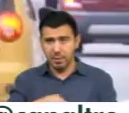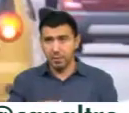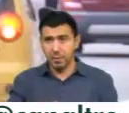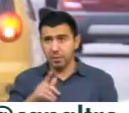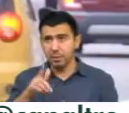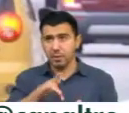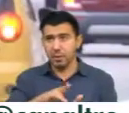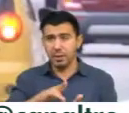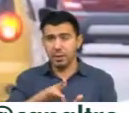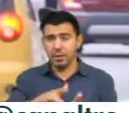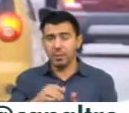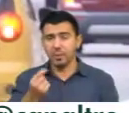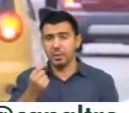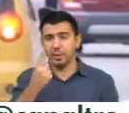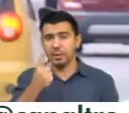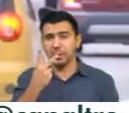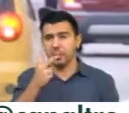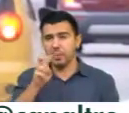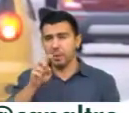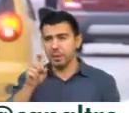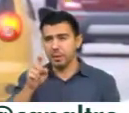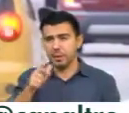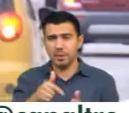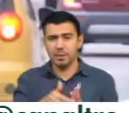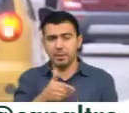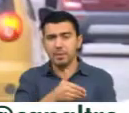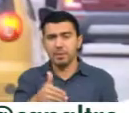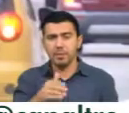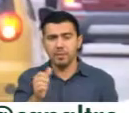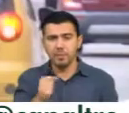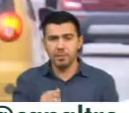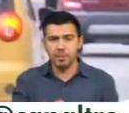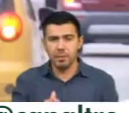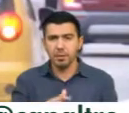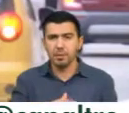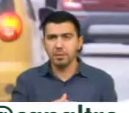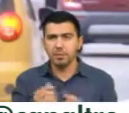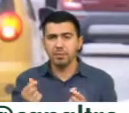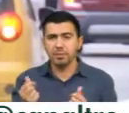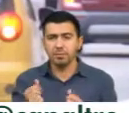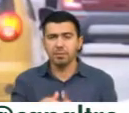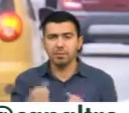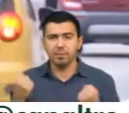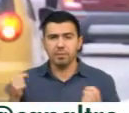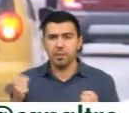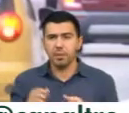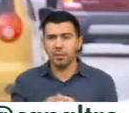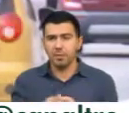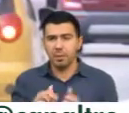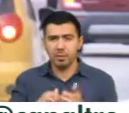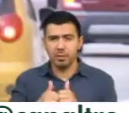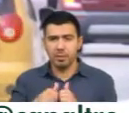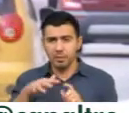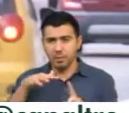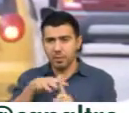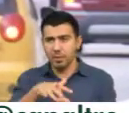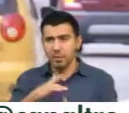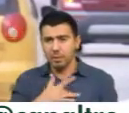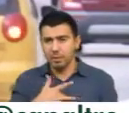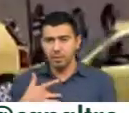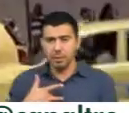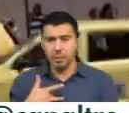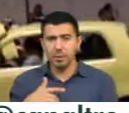universitario de a 100 de los 126 mil millones de pesos situación que es preocupante debido al desarrollo económico que representa el sector salud para